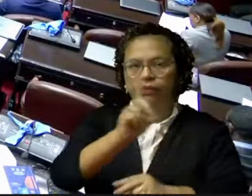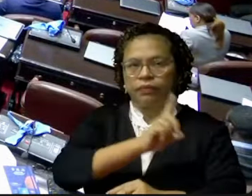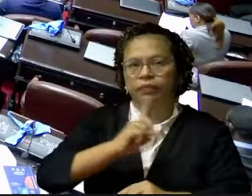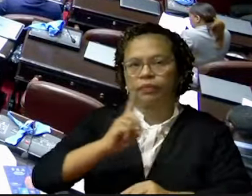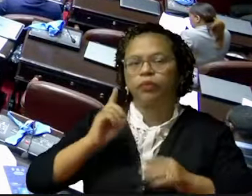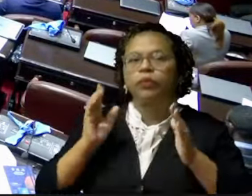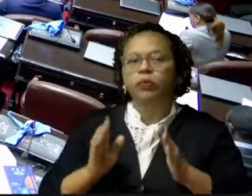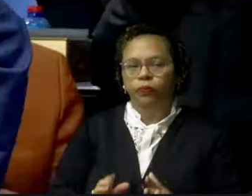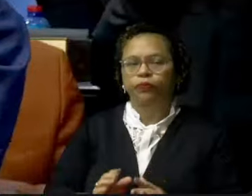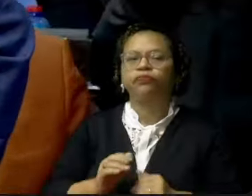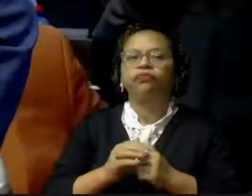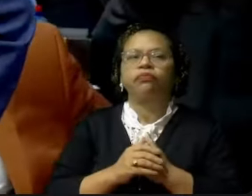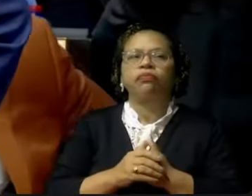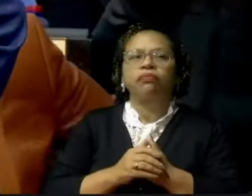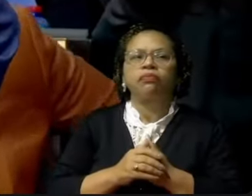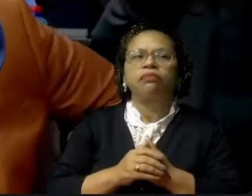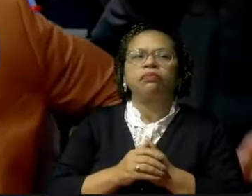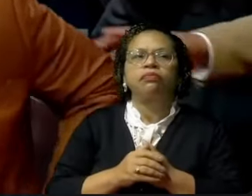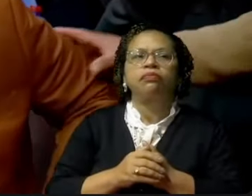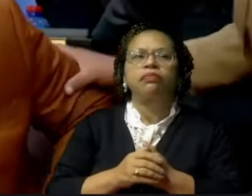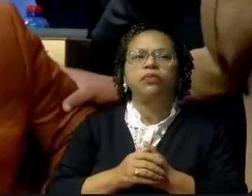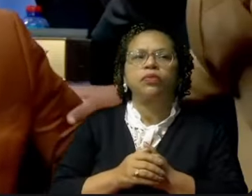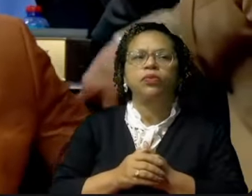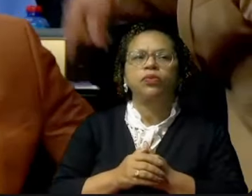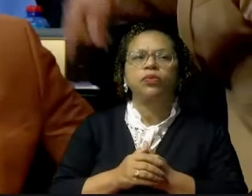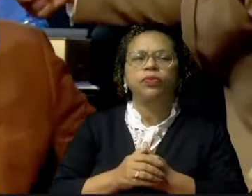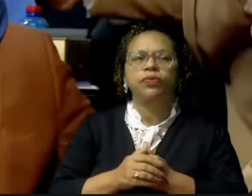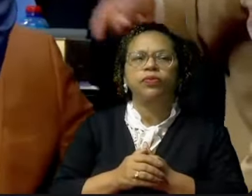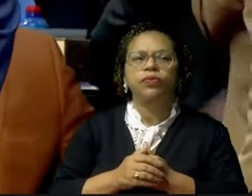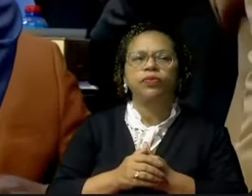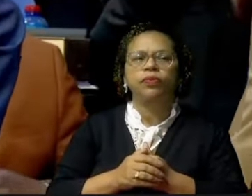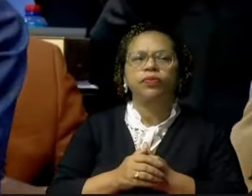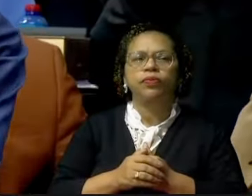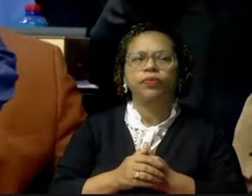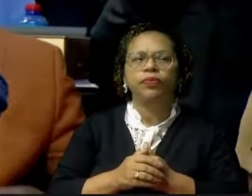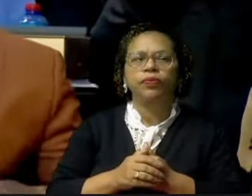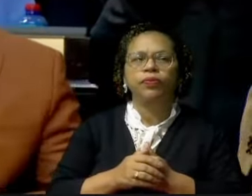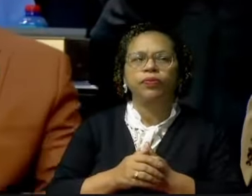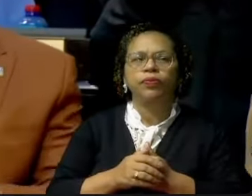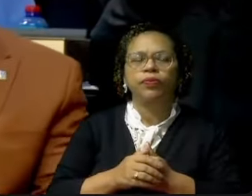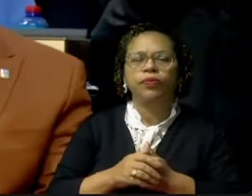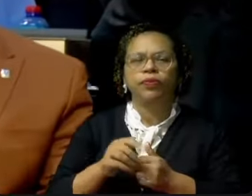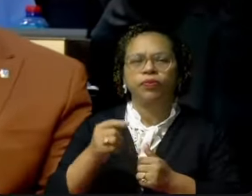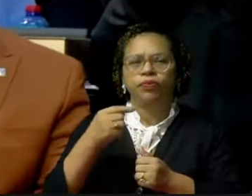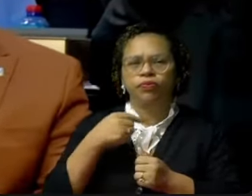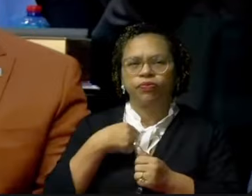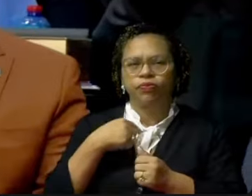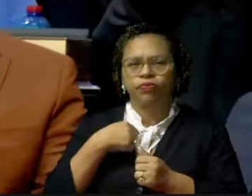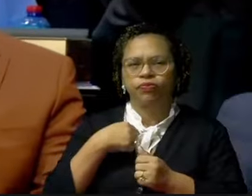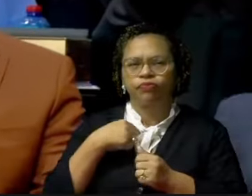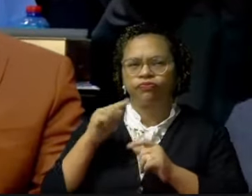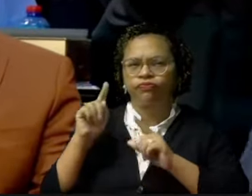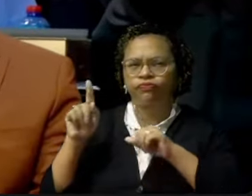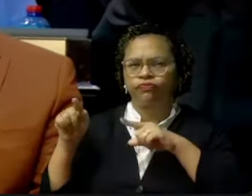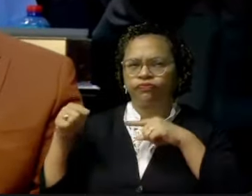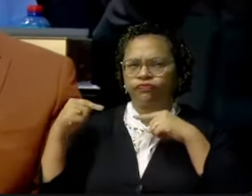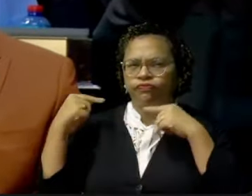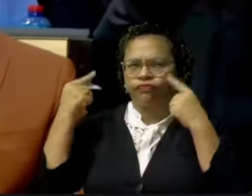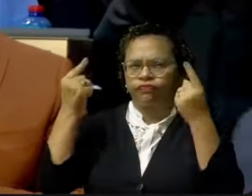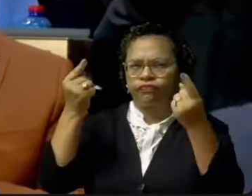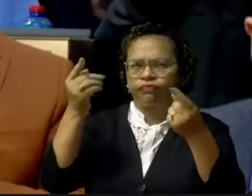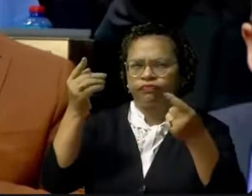llegué a esta Cámara de Diputados con una cara de mozalbete en el año 2002.